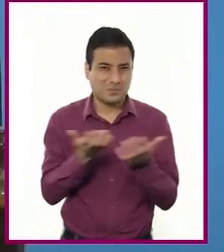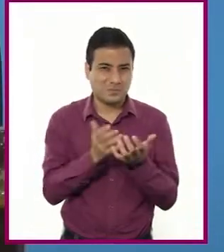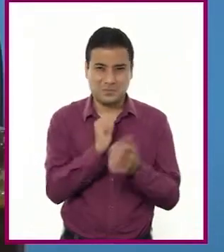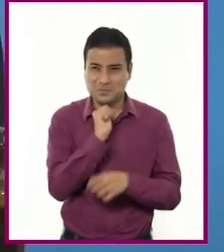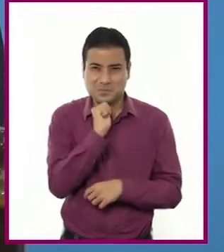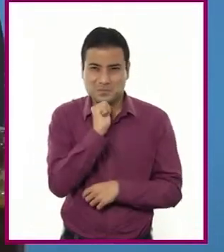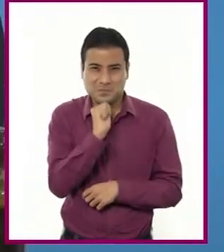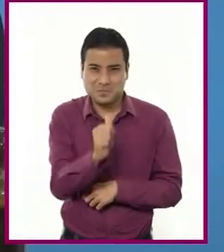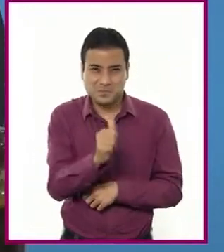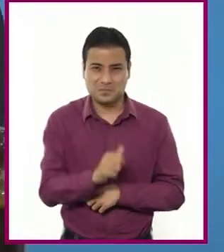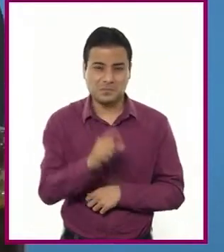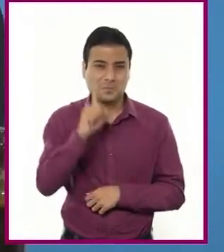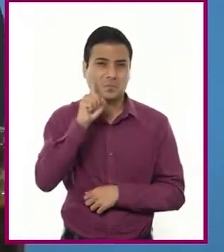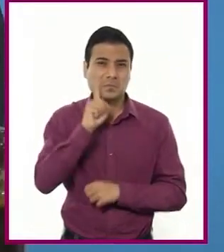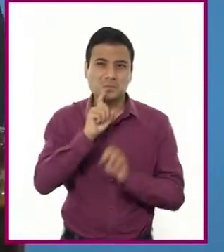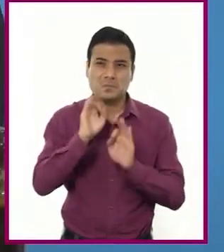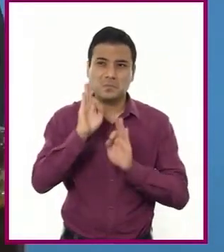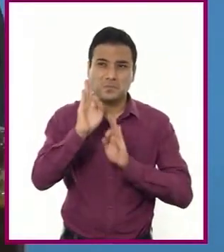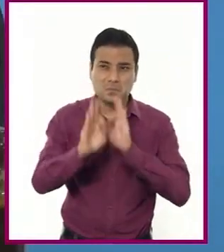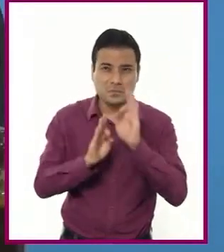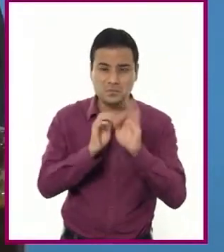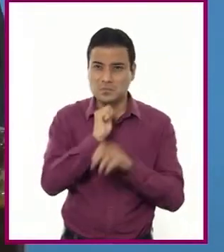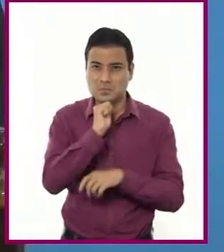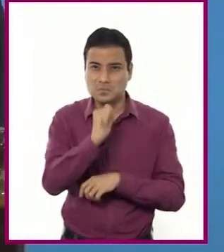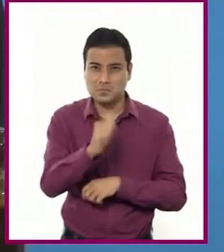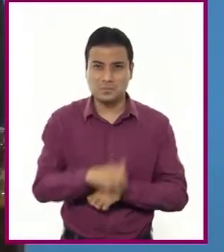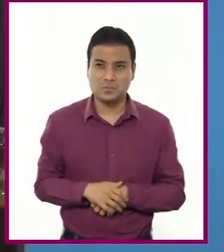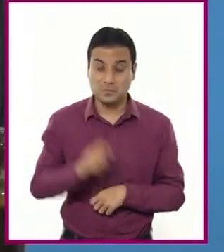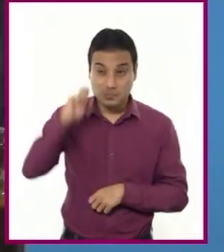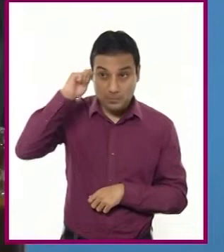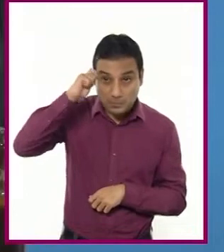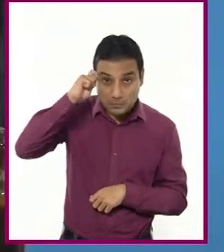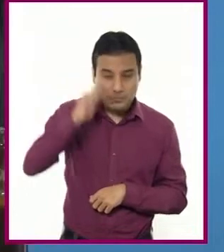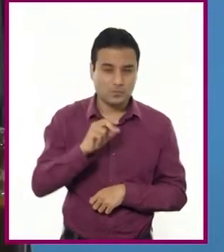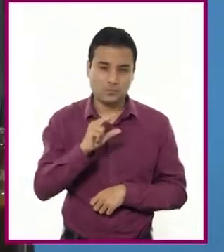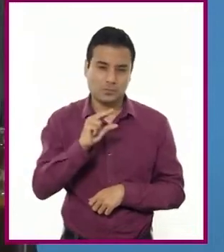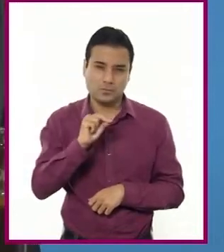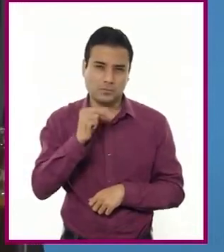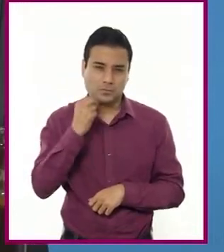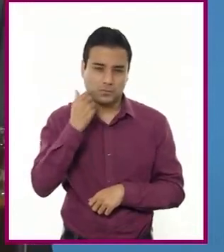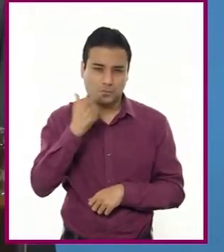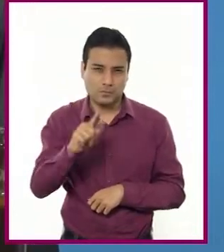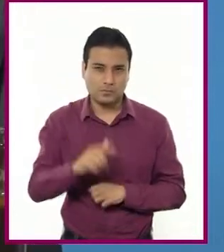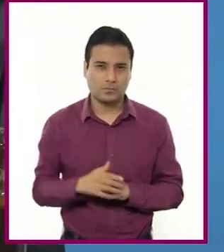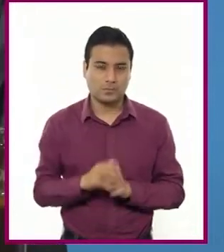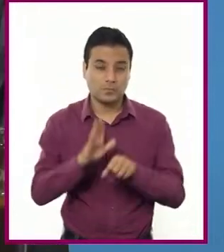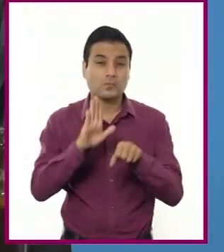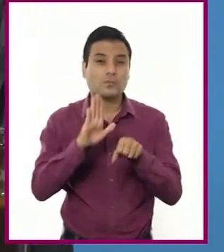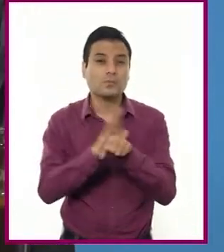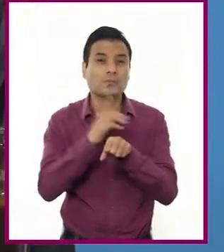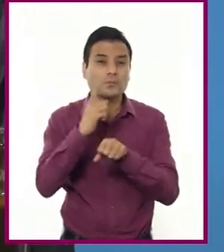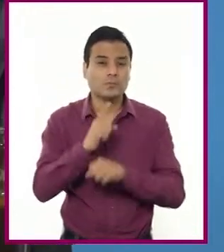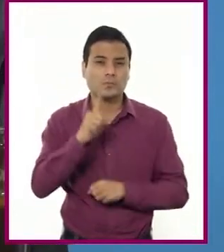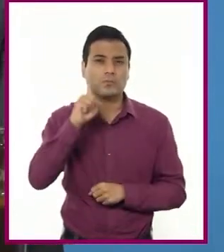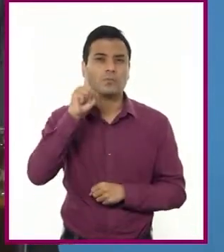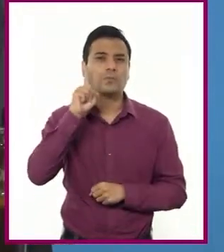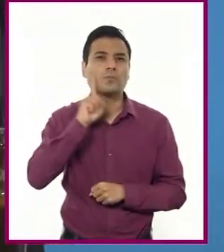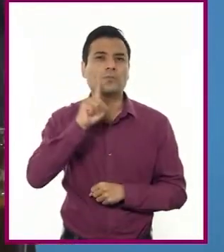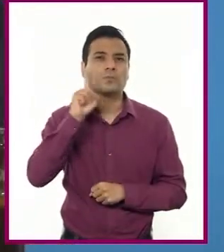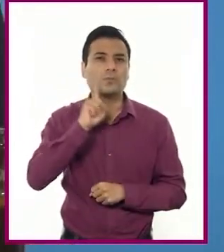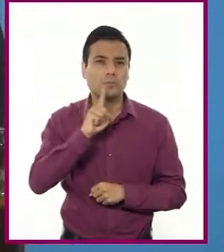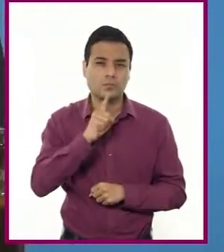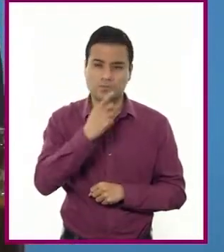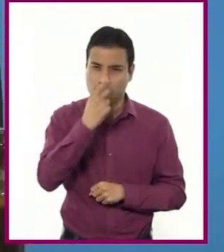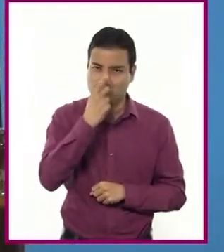tenían en poco. Ni los querrían servir según la costumbre suya de que ellas mantienen a ellos, por haber